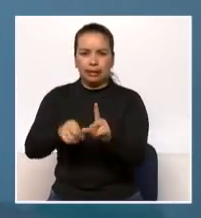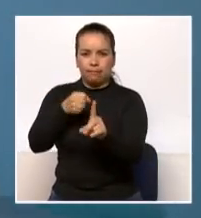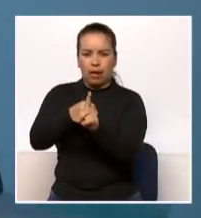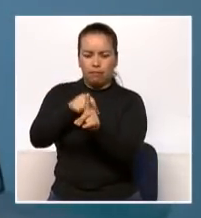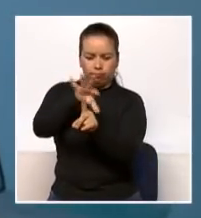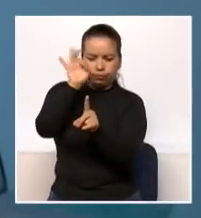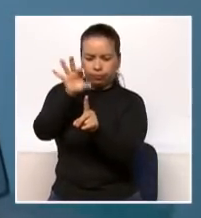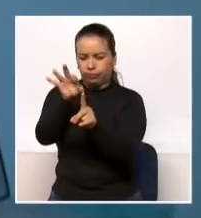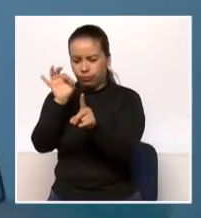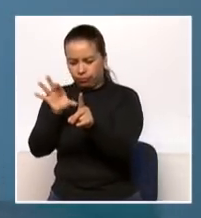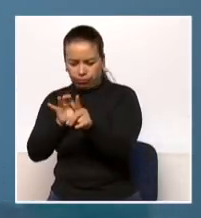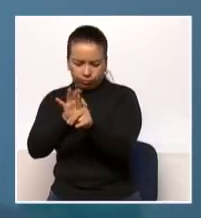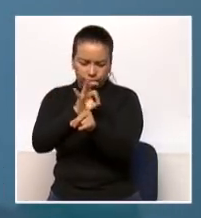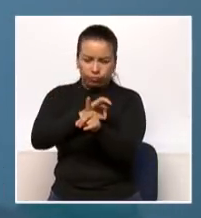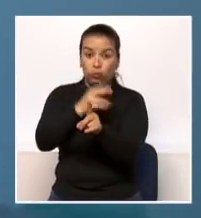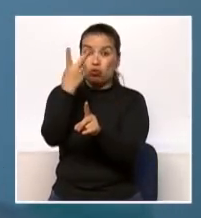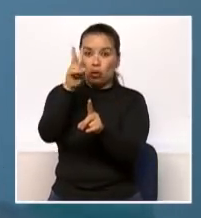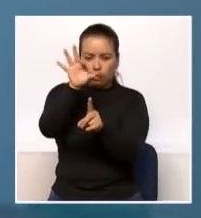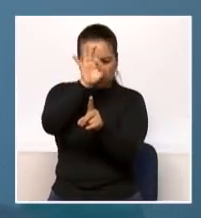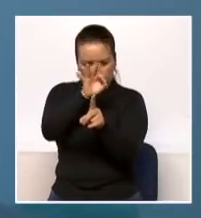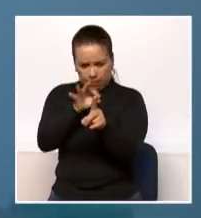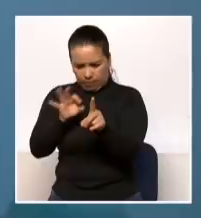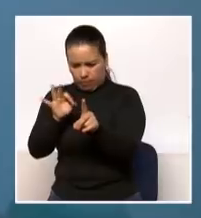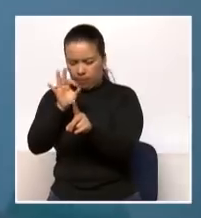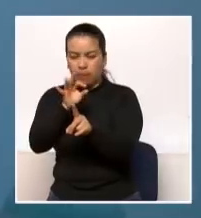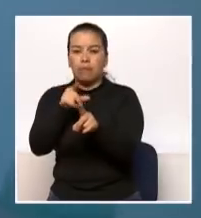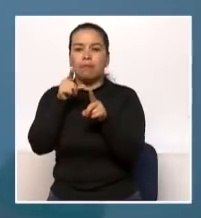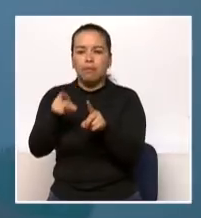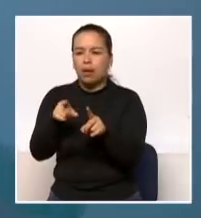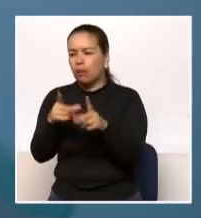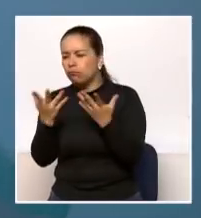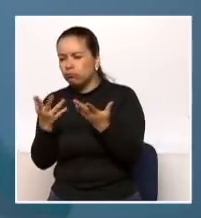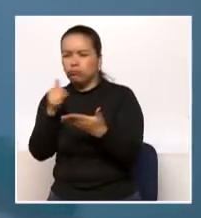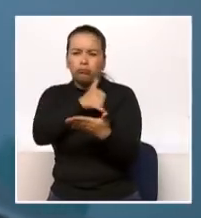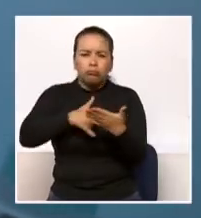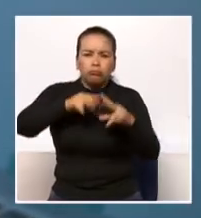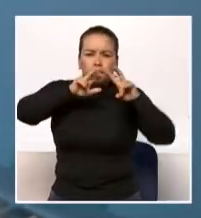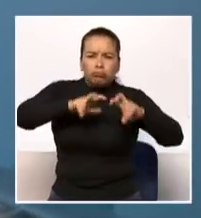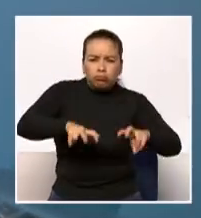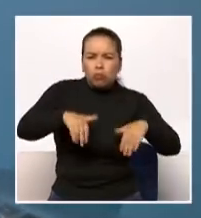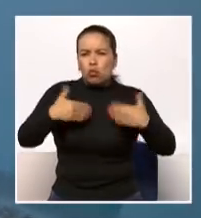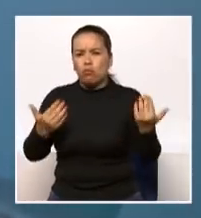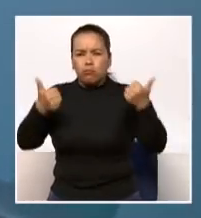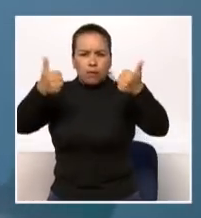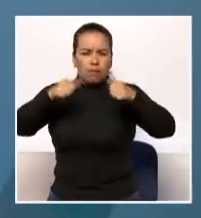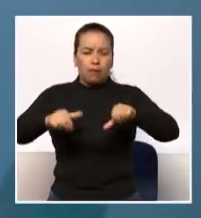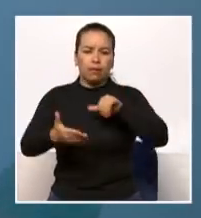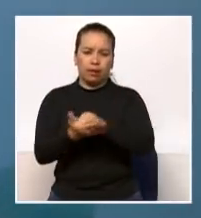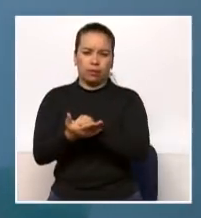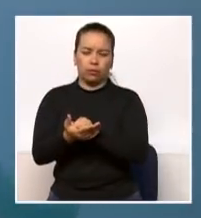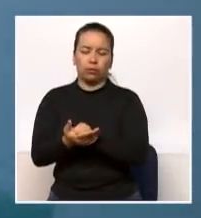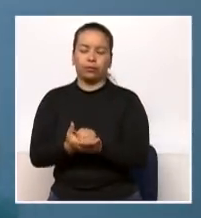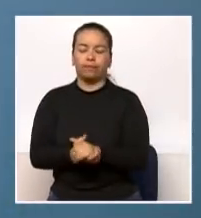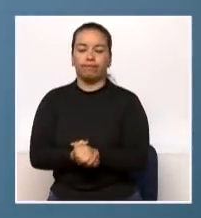próstata para el estudio y estadificación del Gleason, ¿sí? Cuando tenemos un Gleason alto, el Gleason es